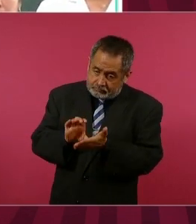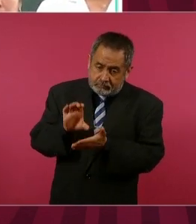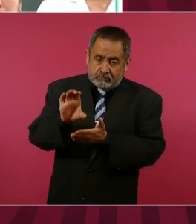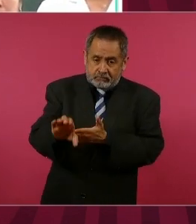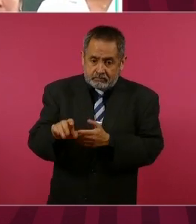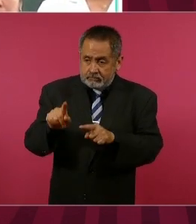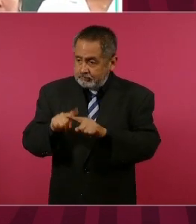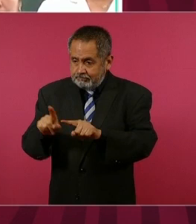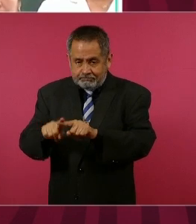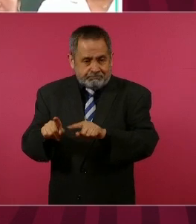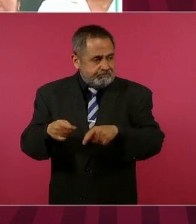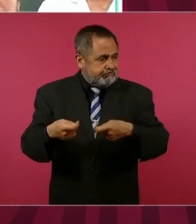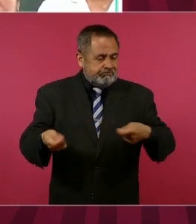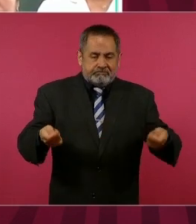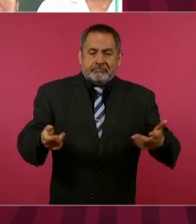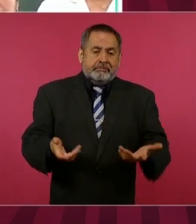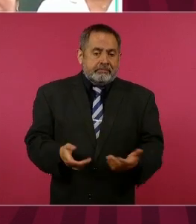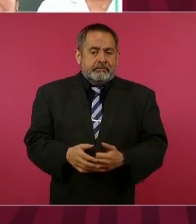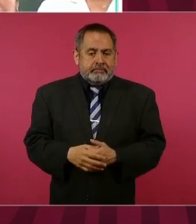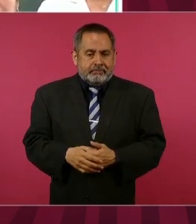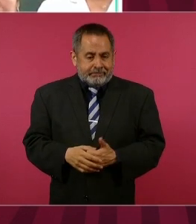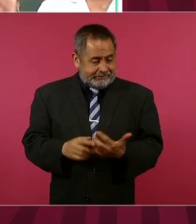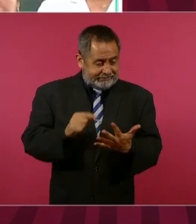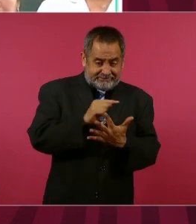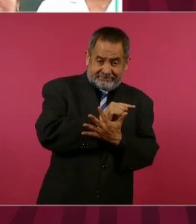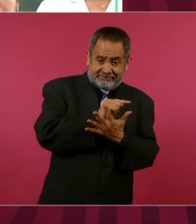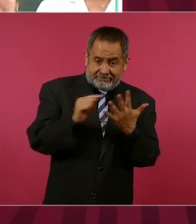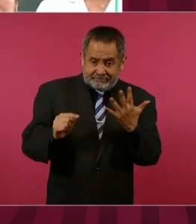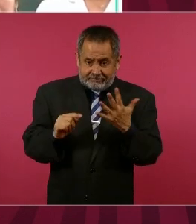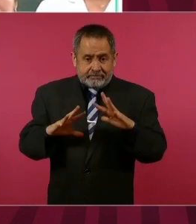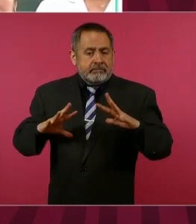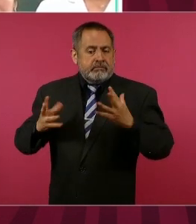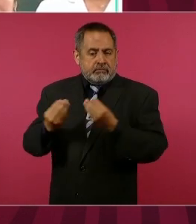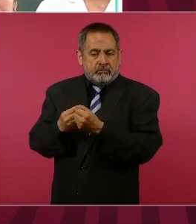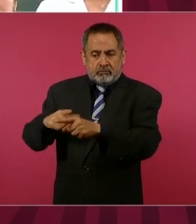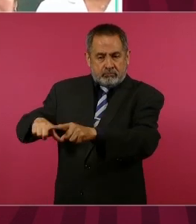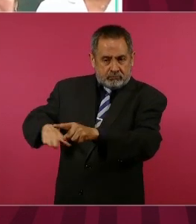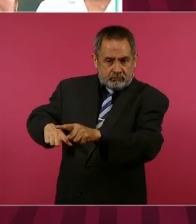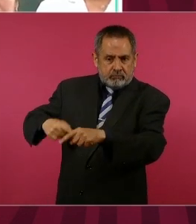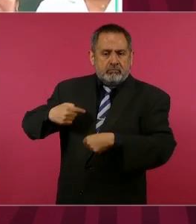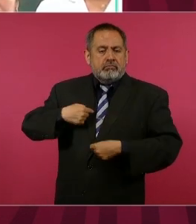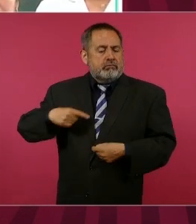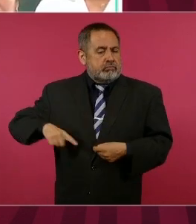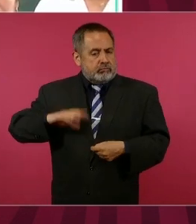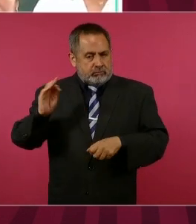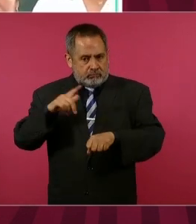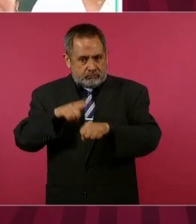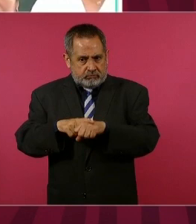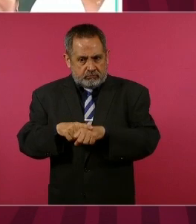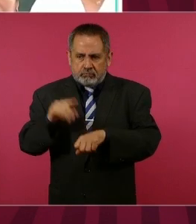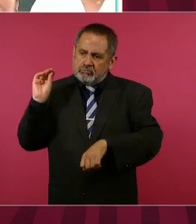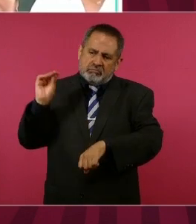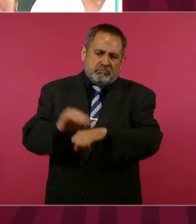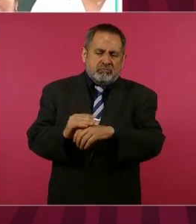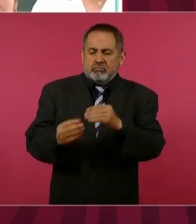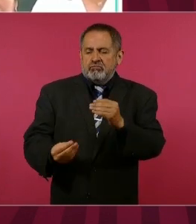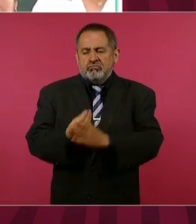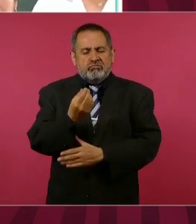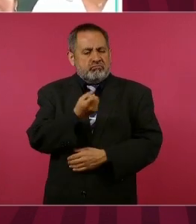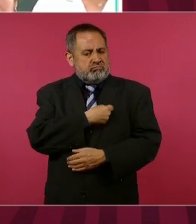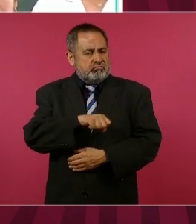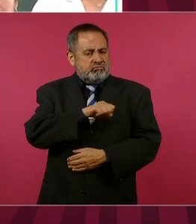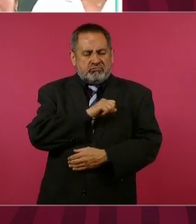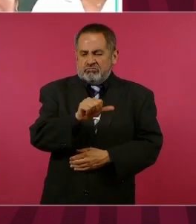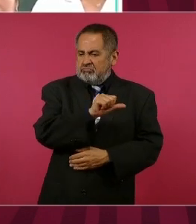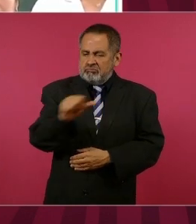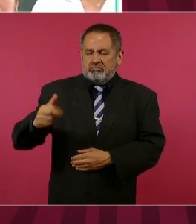de estas unidades. Todas estas acciones realizadas de manera conjunta generan un gran sistema de salud. Por eso